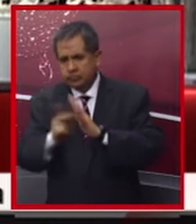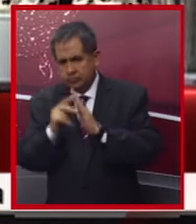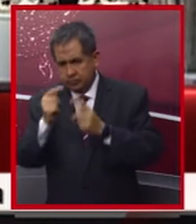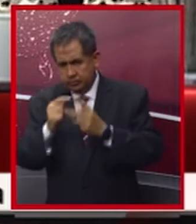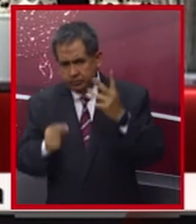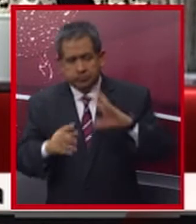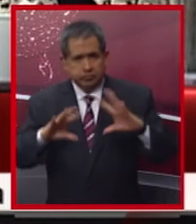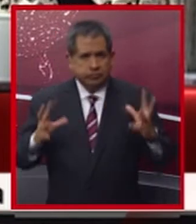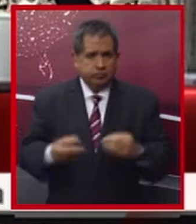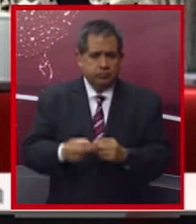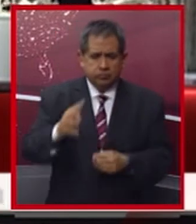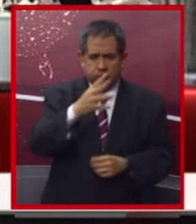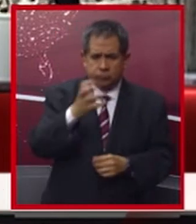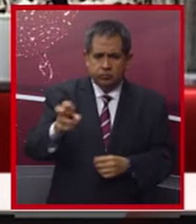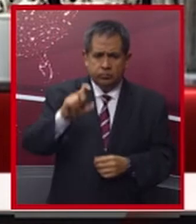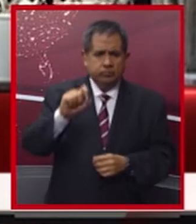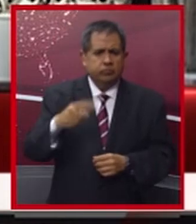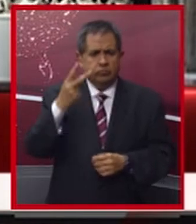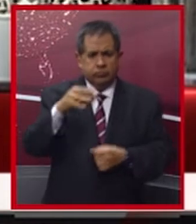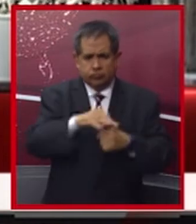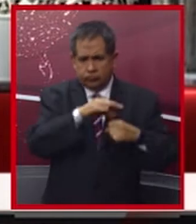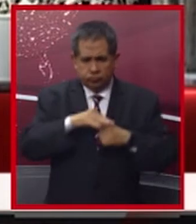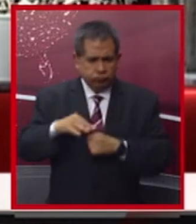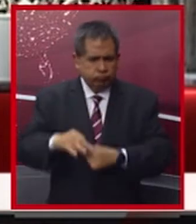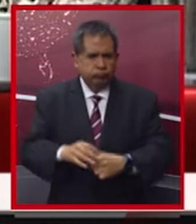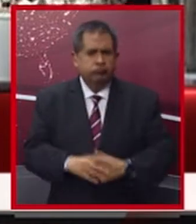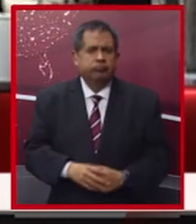por 422 votos.